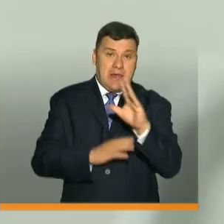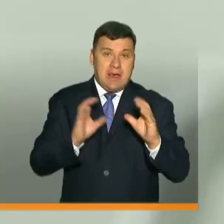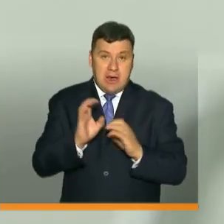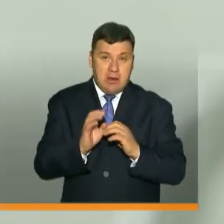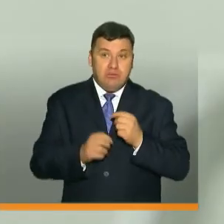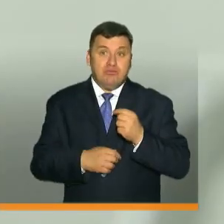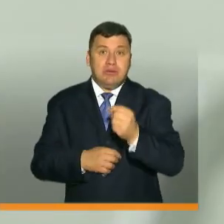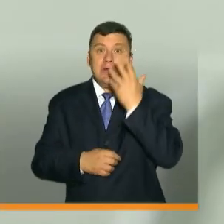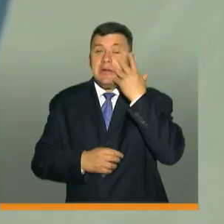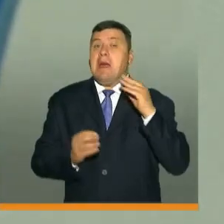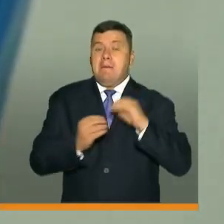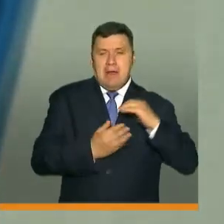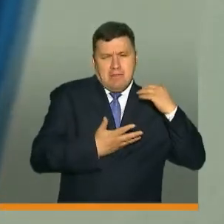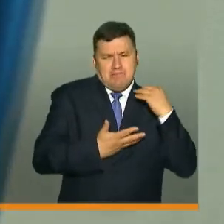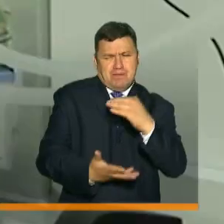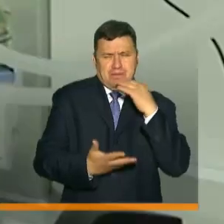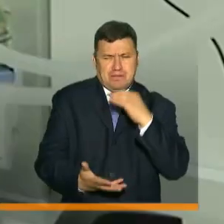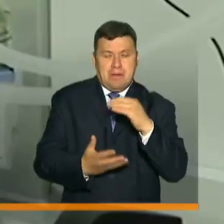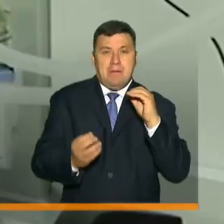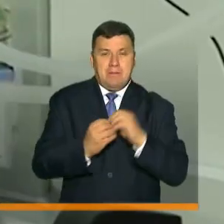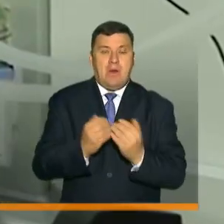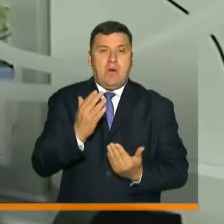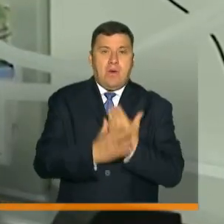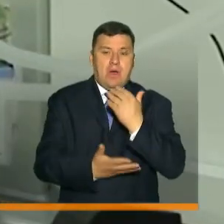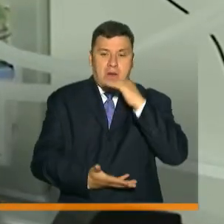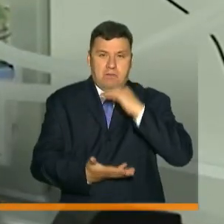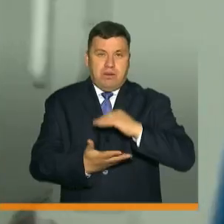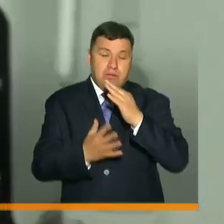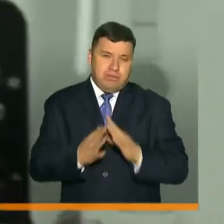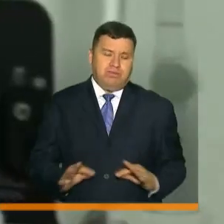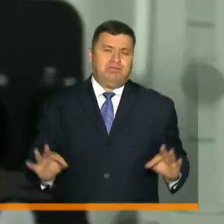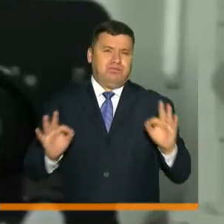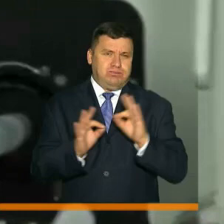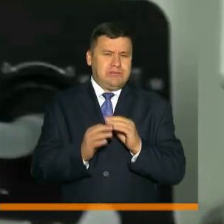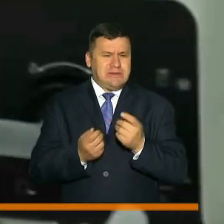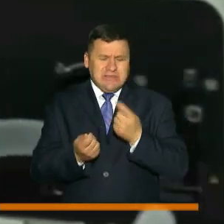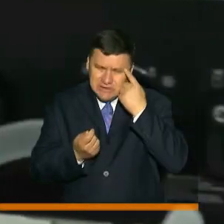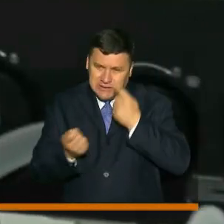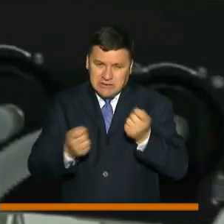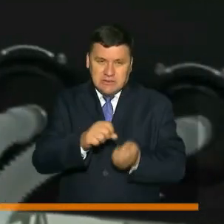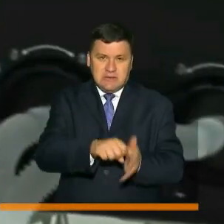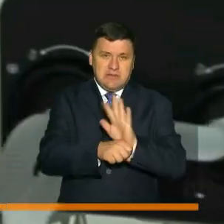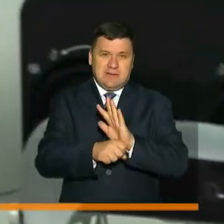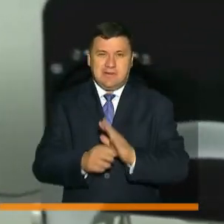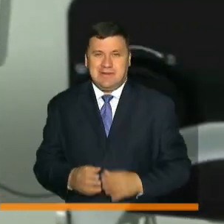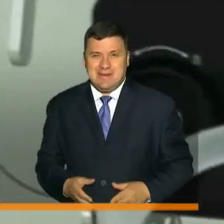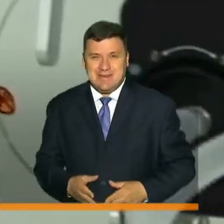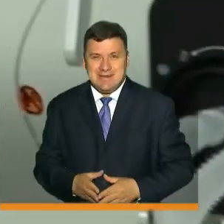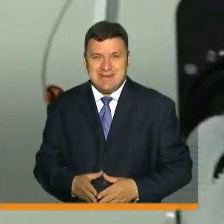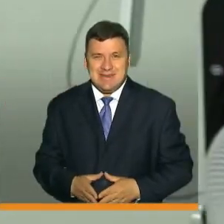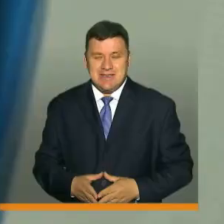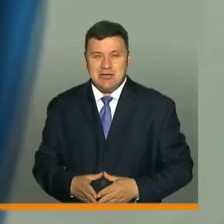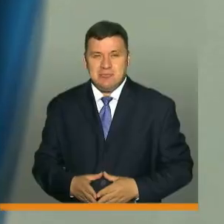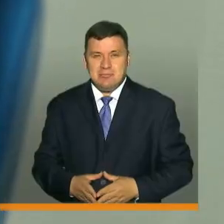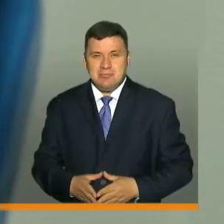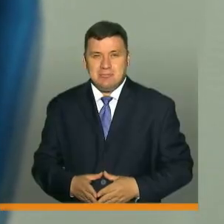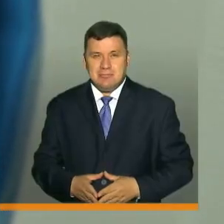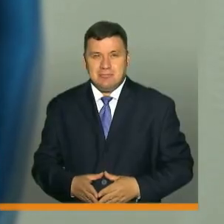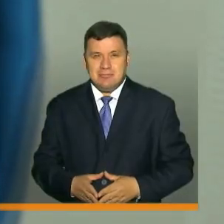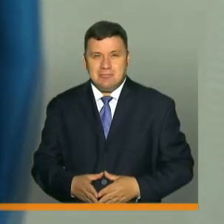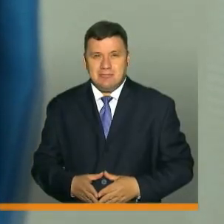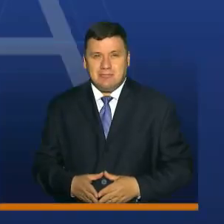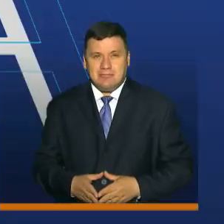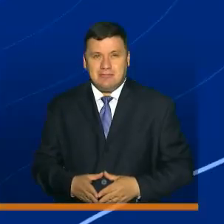en los próximos días también habrá nuevas entregas de estas máquinas vitales para la lucha contra el COVID-19.